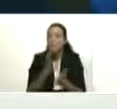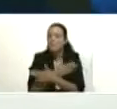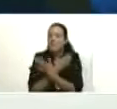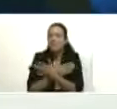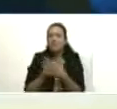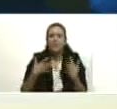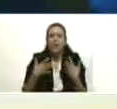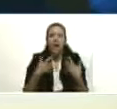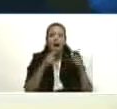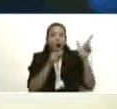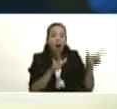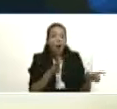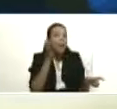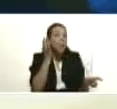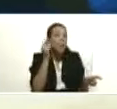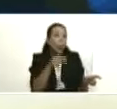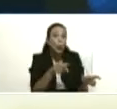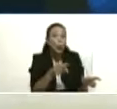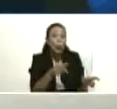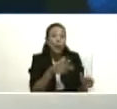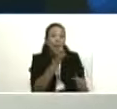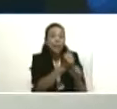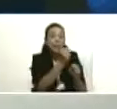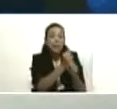E Iraida Labrador,